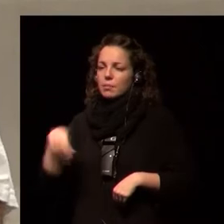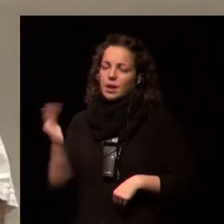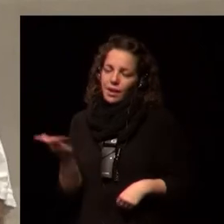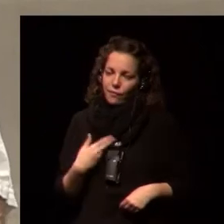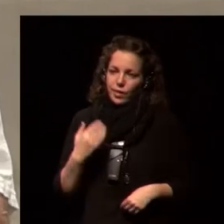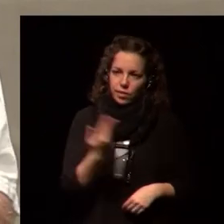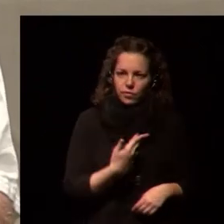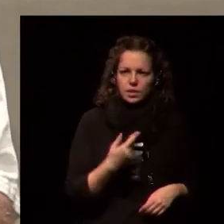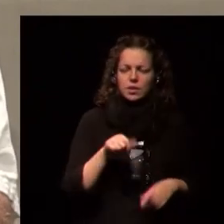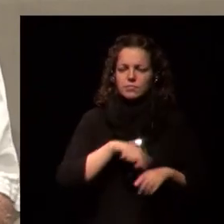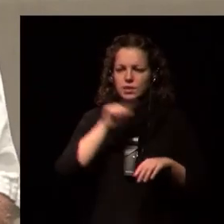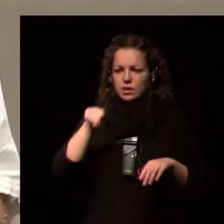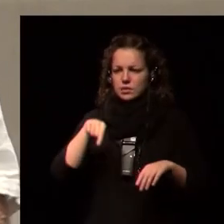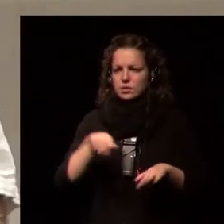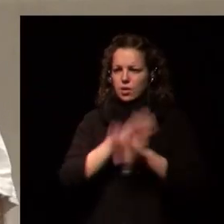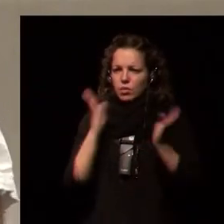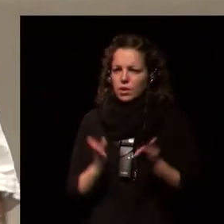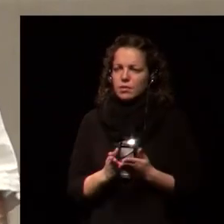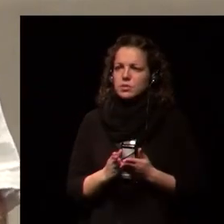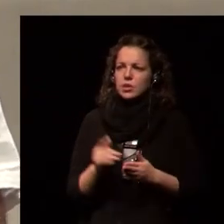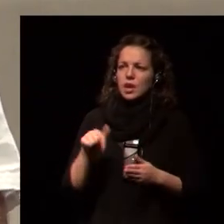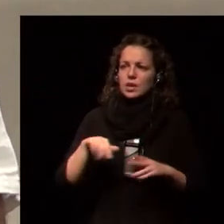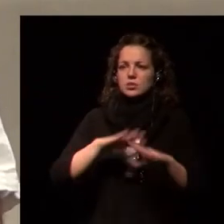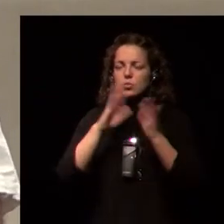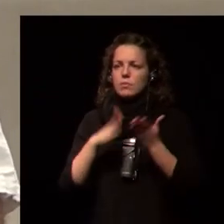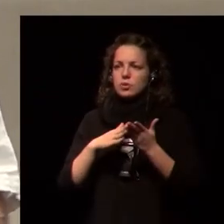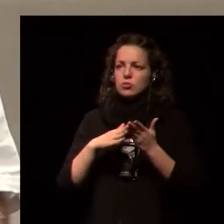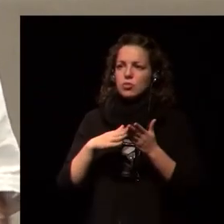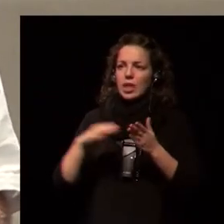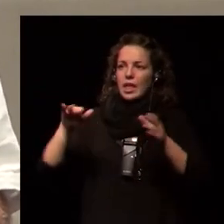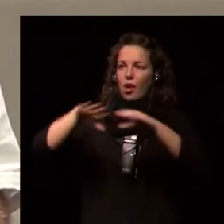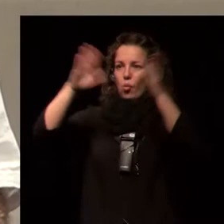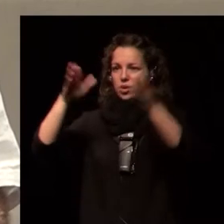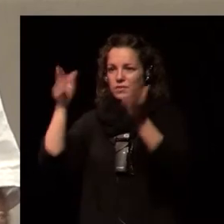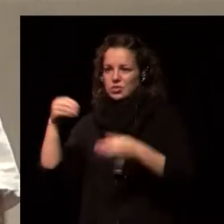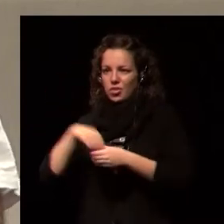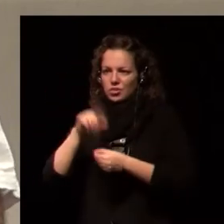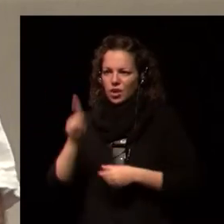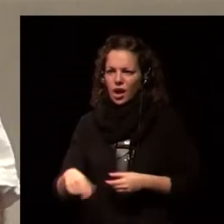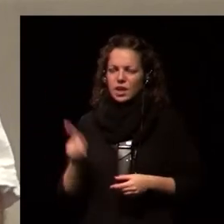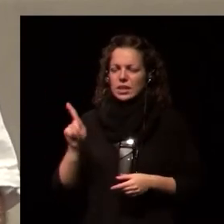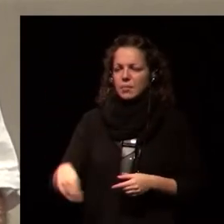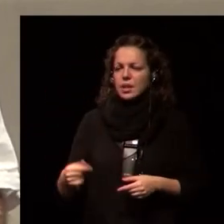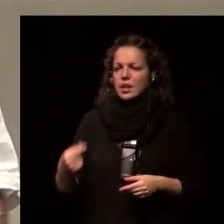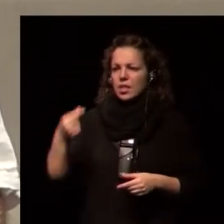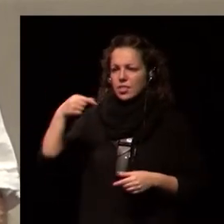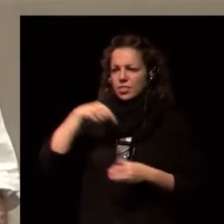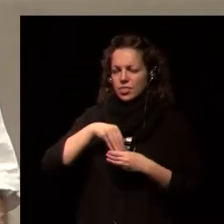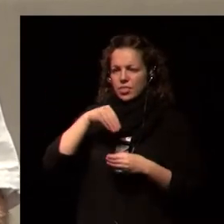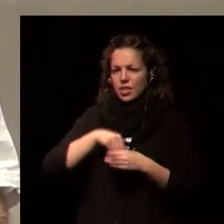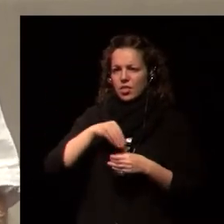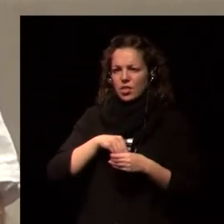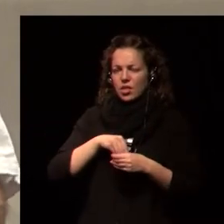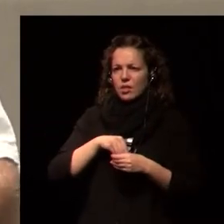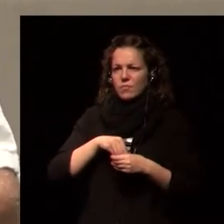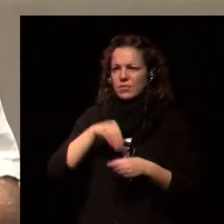sentido, en este universo de universidades en el que me muevo, lleno de egos y personalidades, sabemos